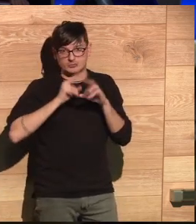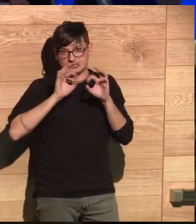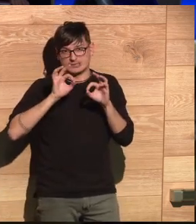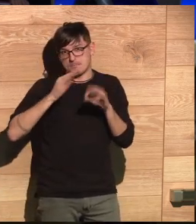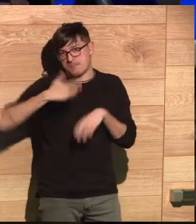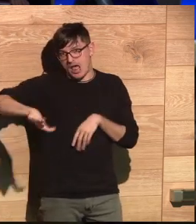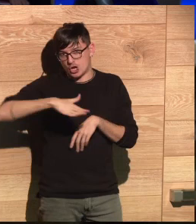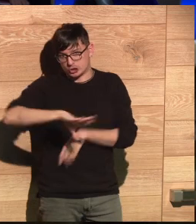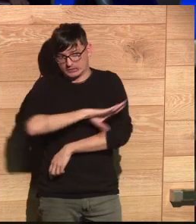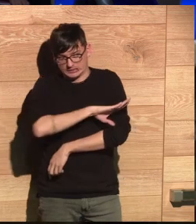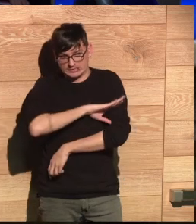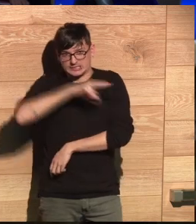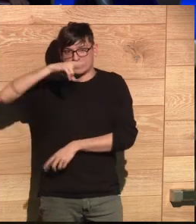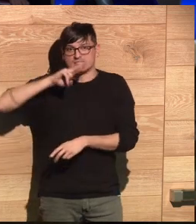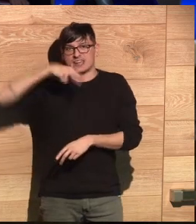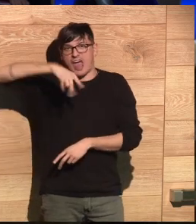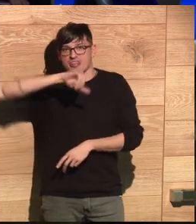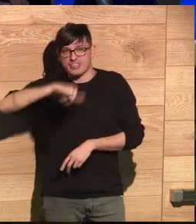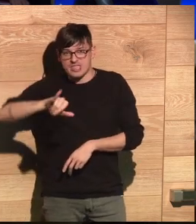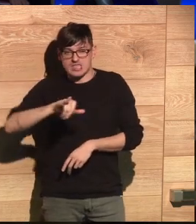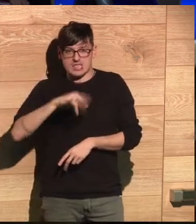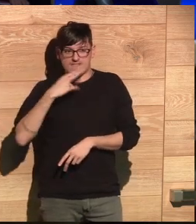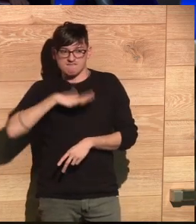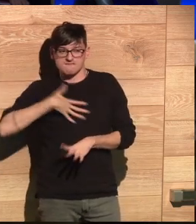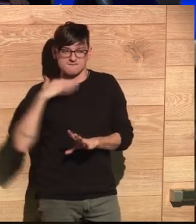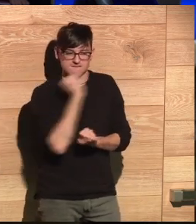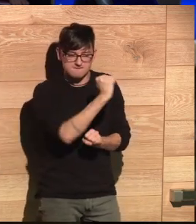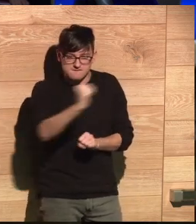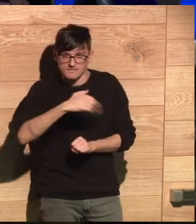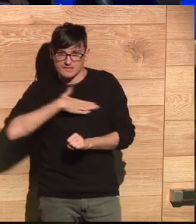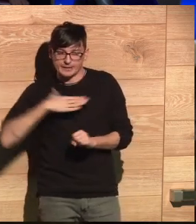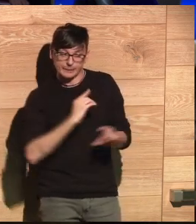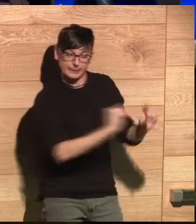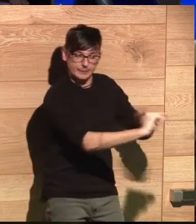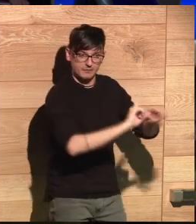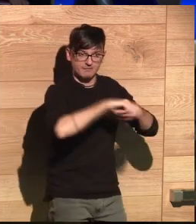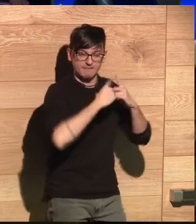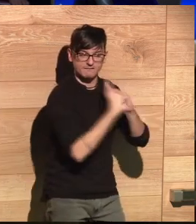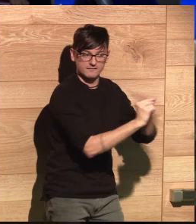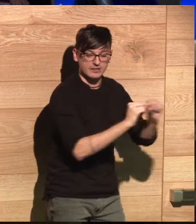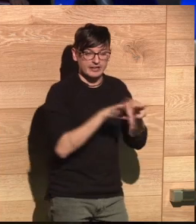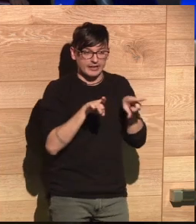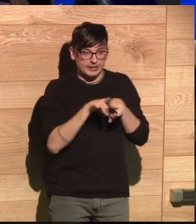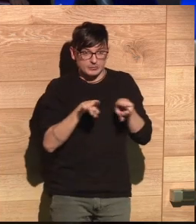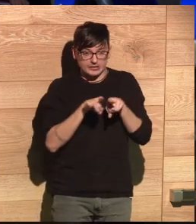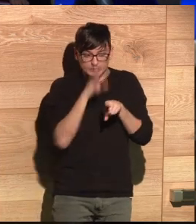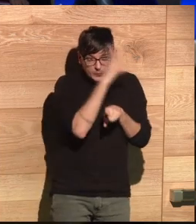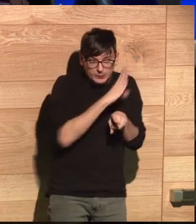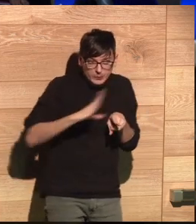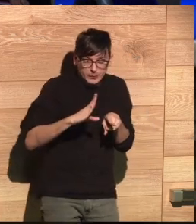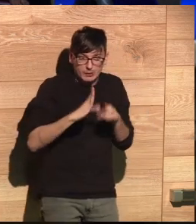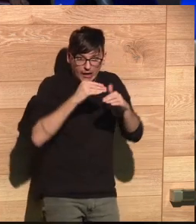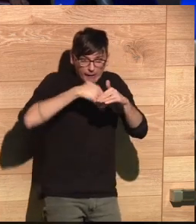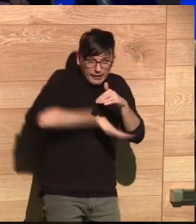los malos que les perseguían, querían acabar con ellos. Las hermanas los escondían en la bodega y por la